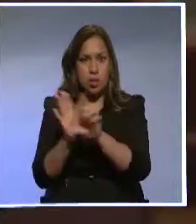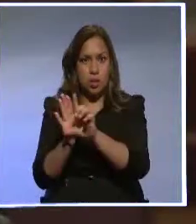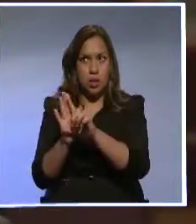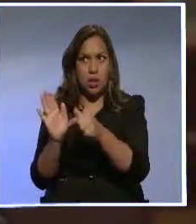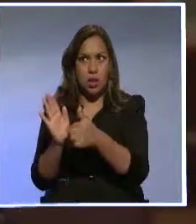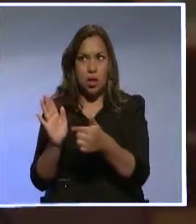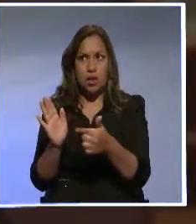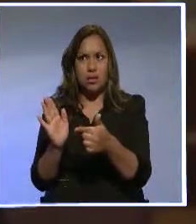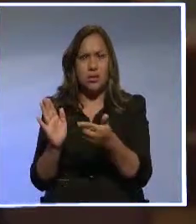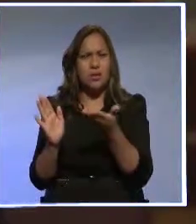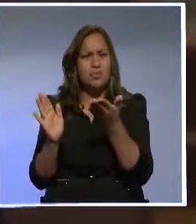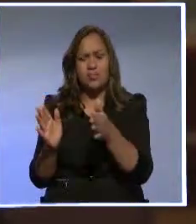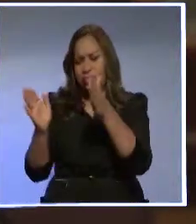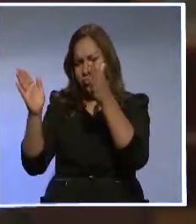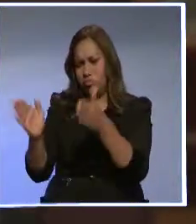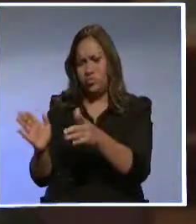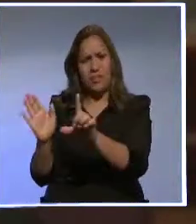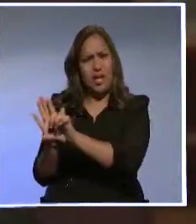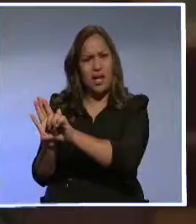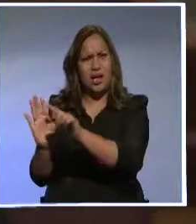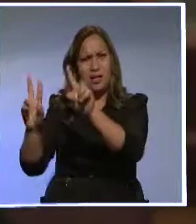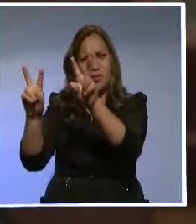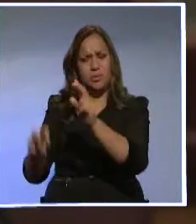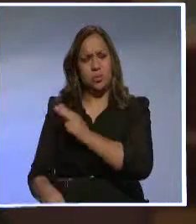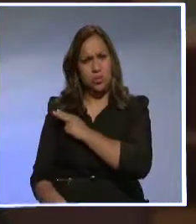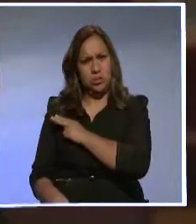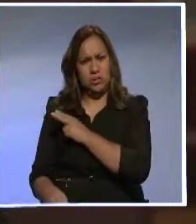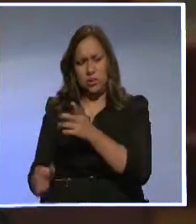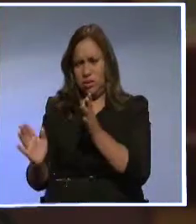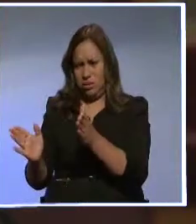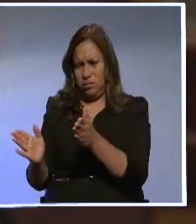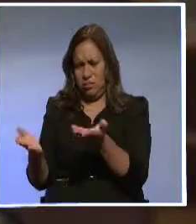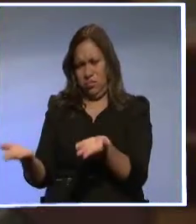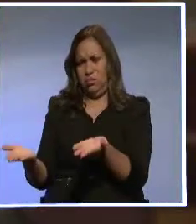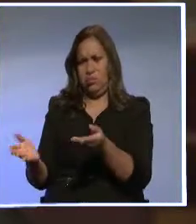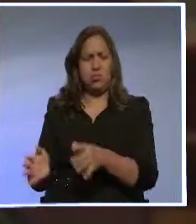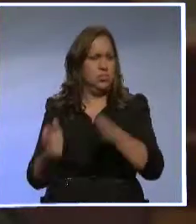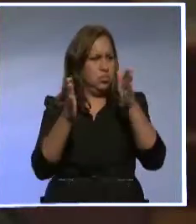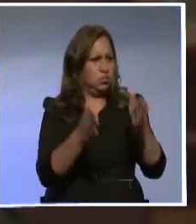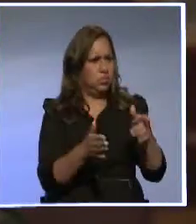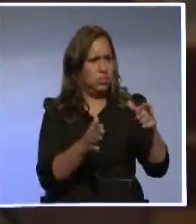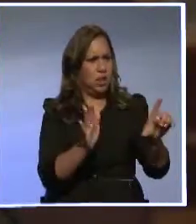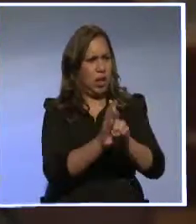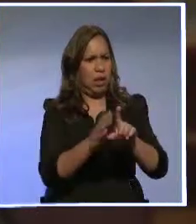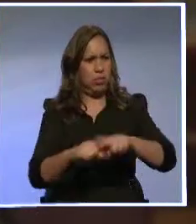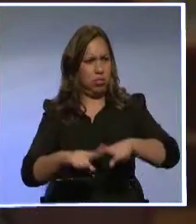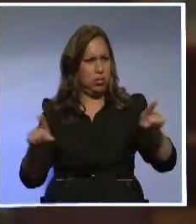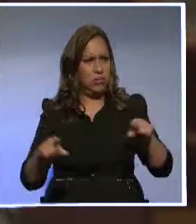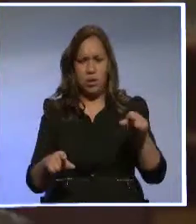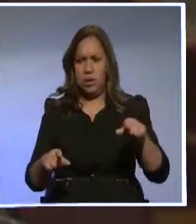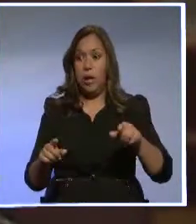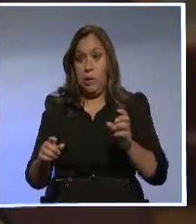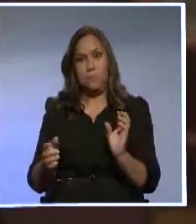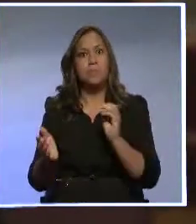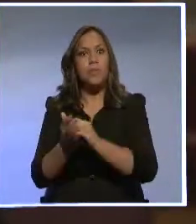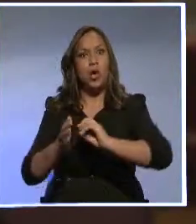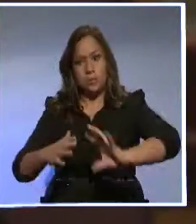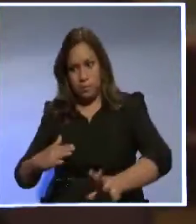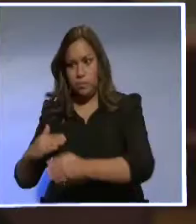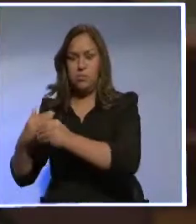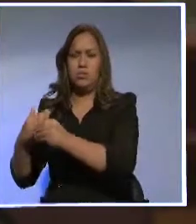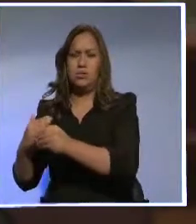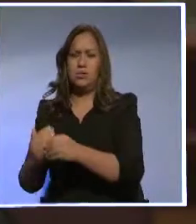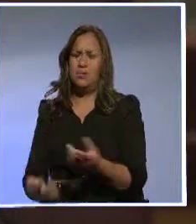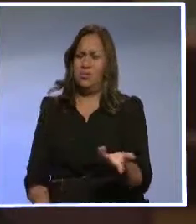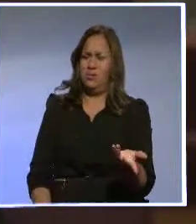tiene que ver con las universidades para incorporarle artículos en donde les coartan su libertad imagínate que ahora